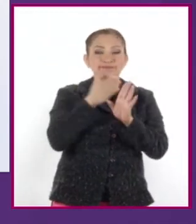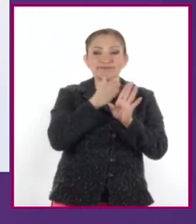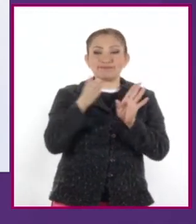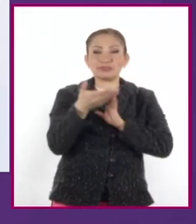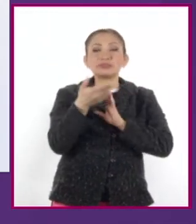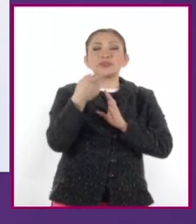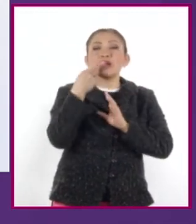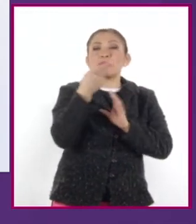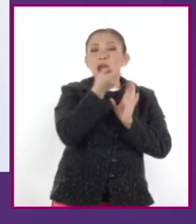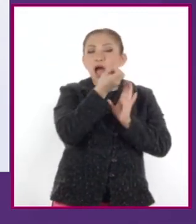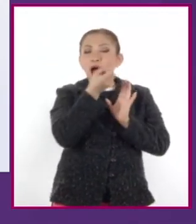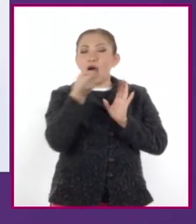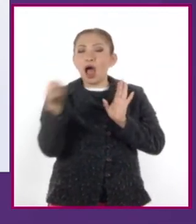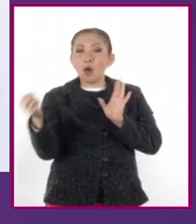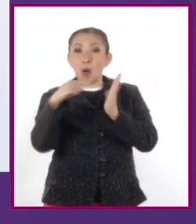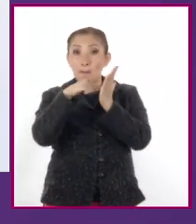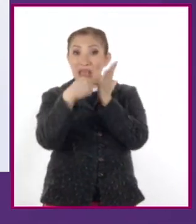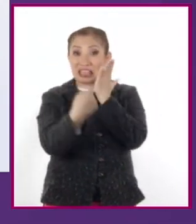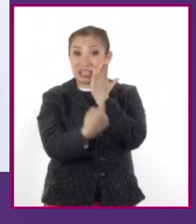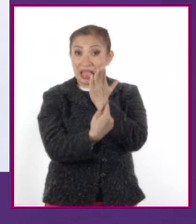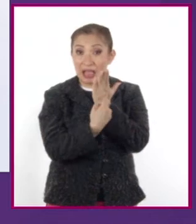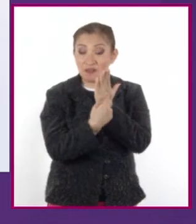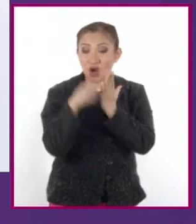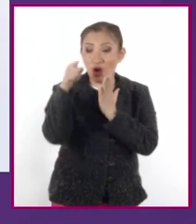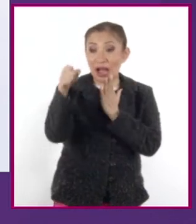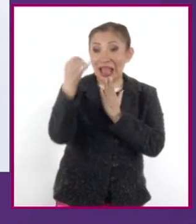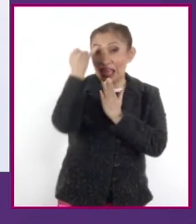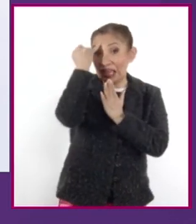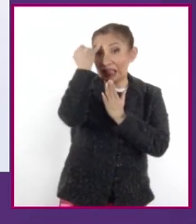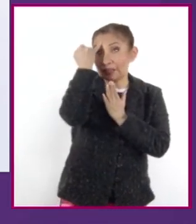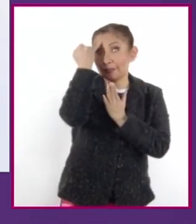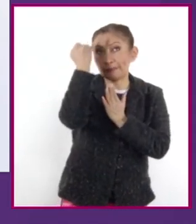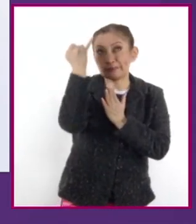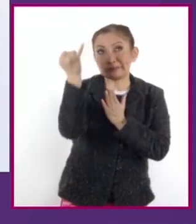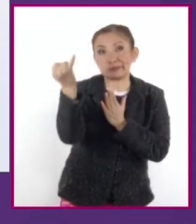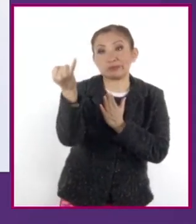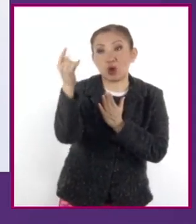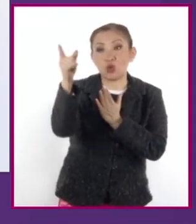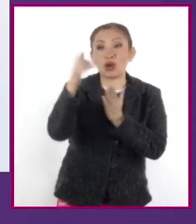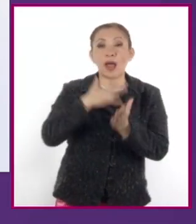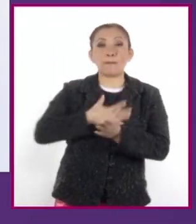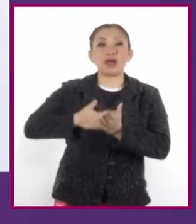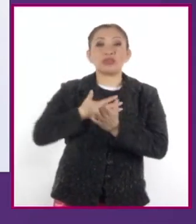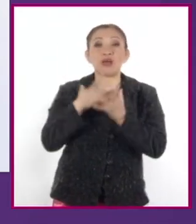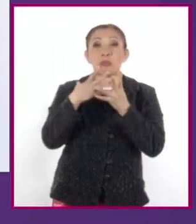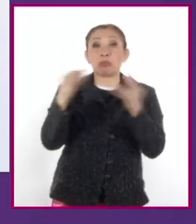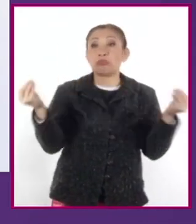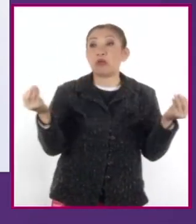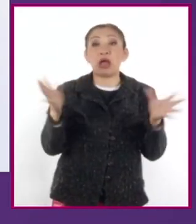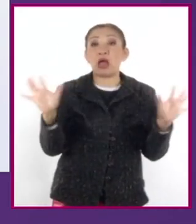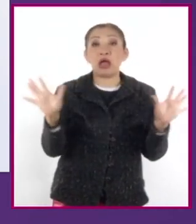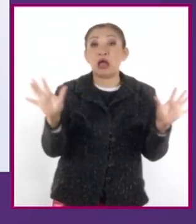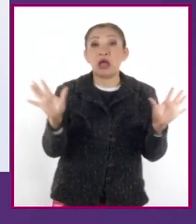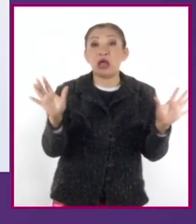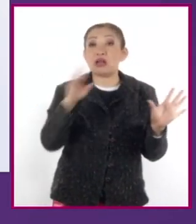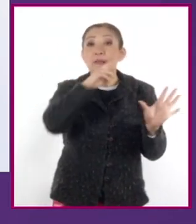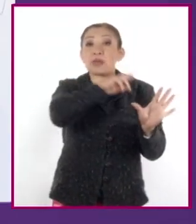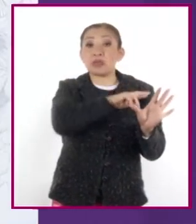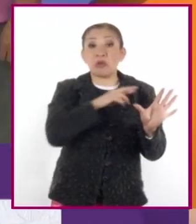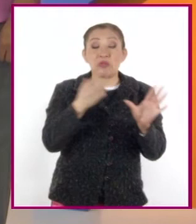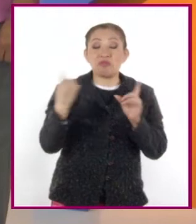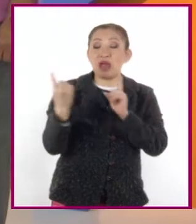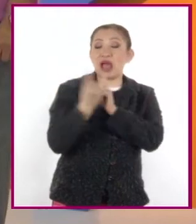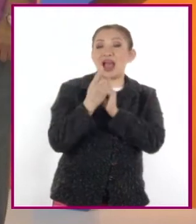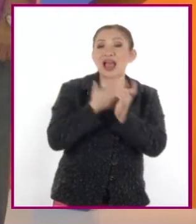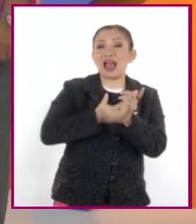refiere a través de una metáfora a la idea de un amante fugaz. Se puede